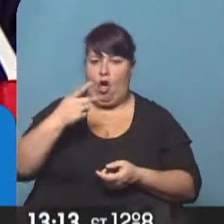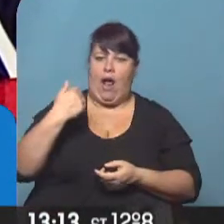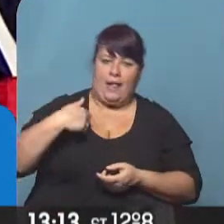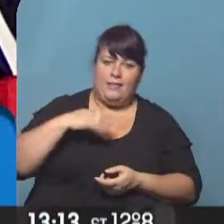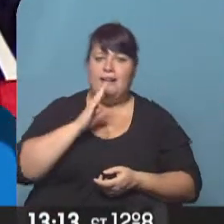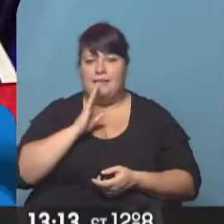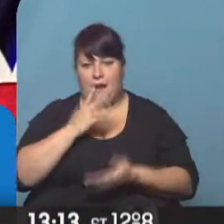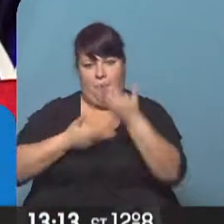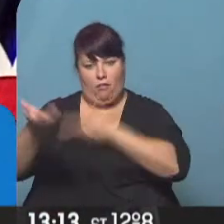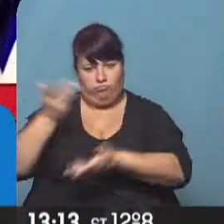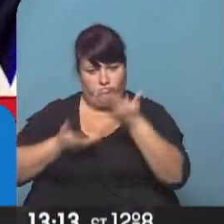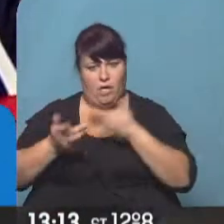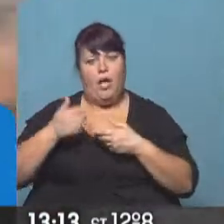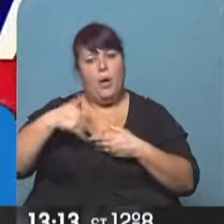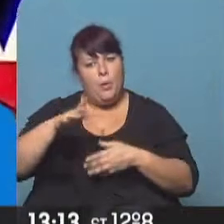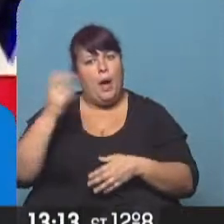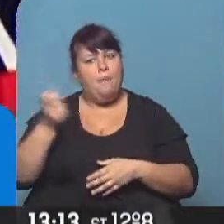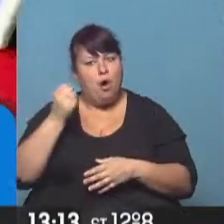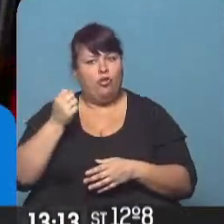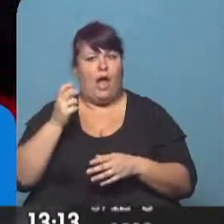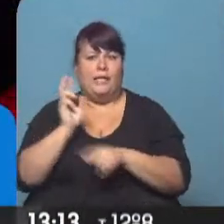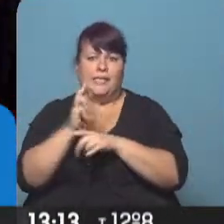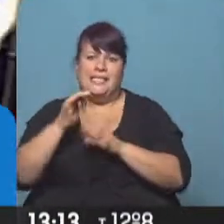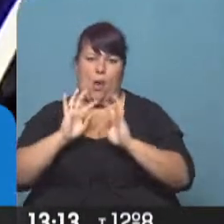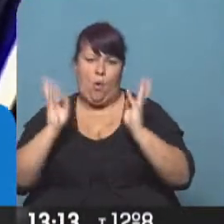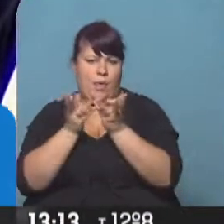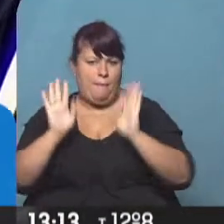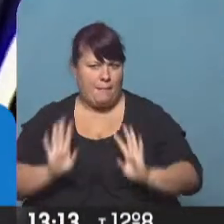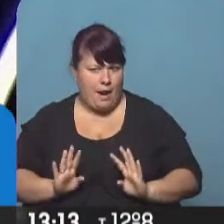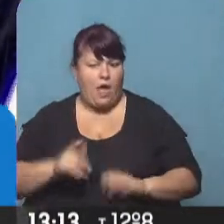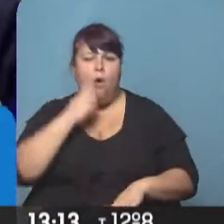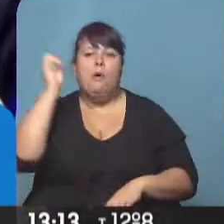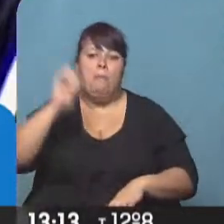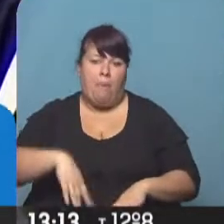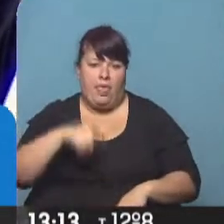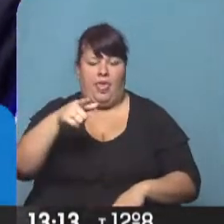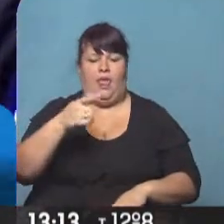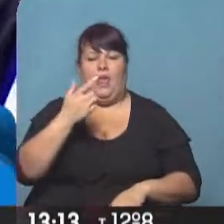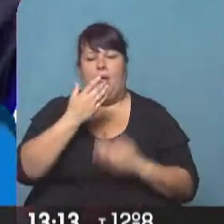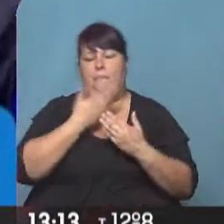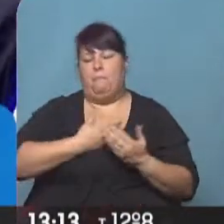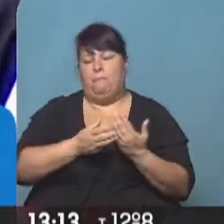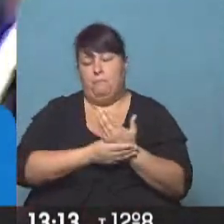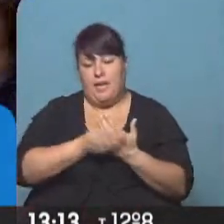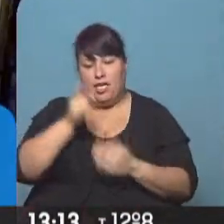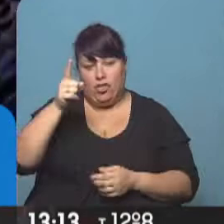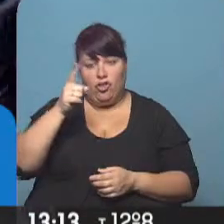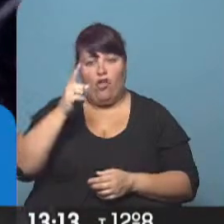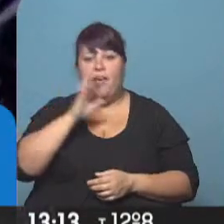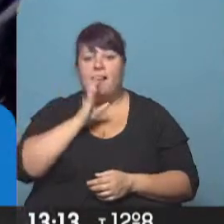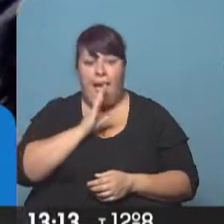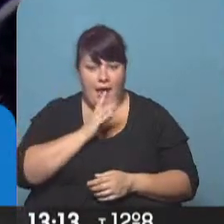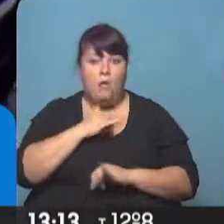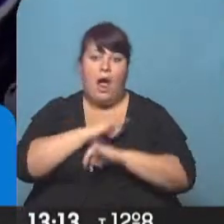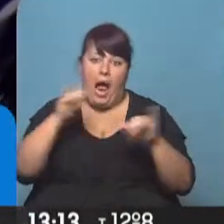bilaterales de cooperación. Habrá un importante operativo de seguridad ante la presencia del mandatario israelí, ante el anuncio